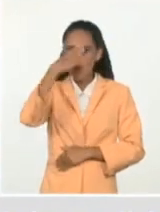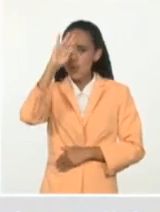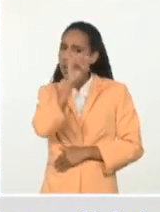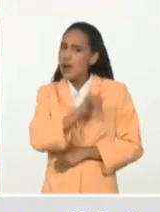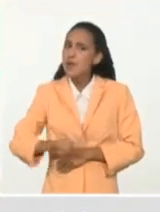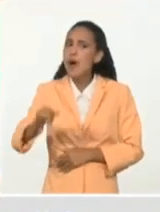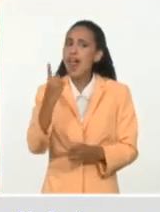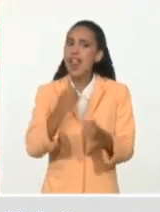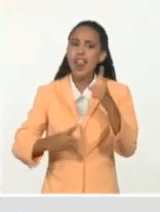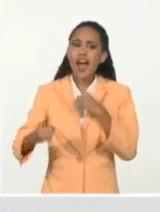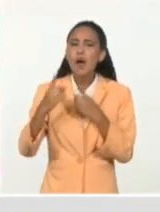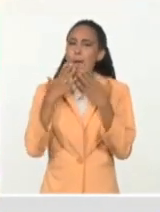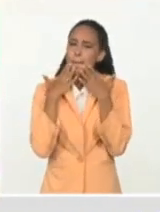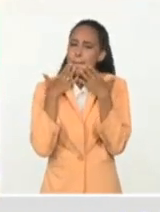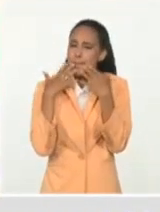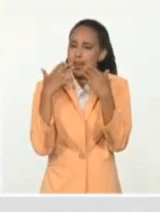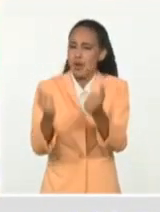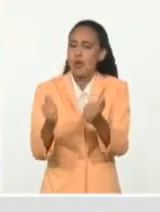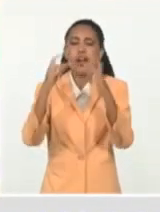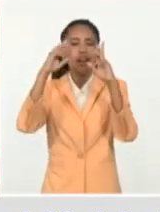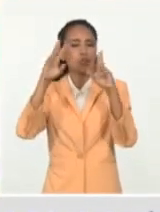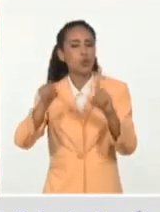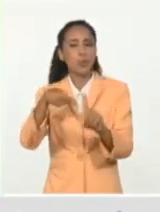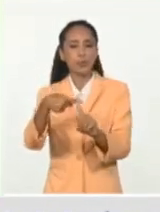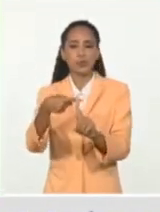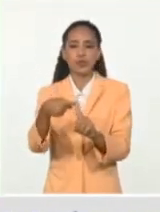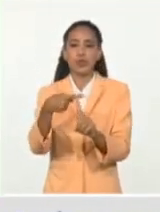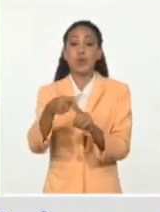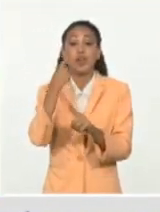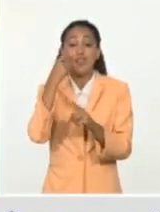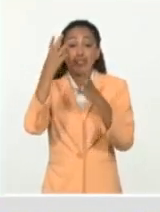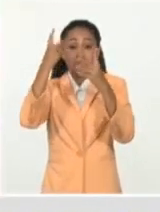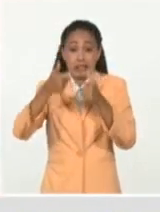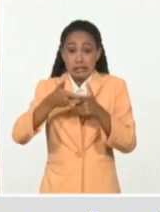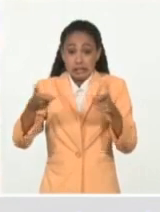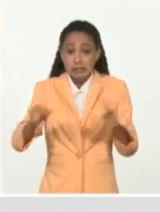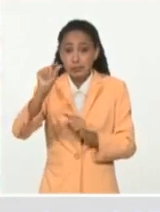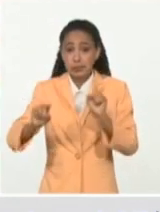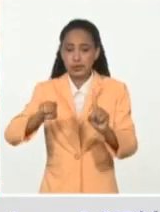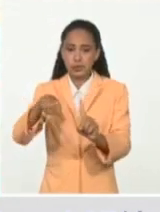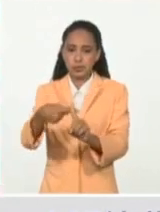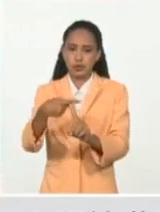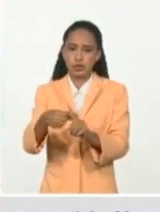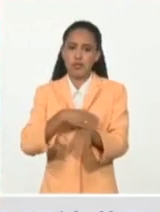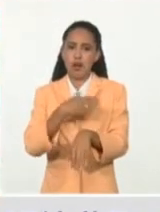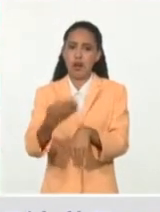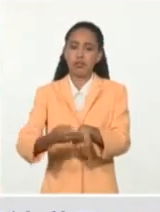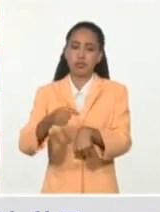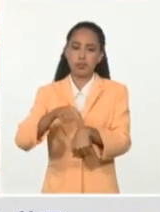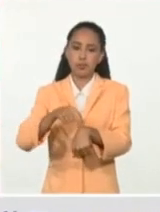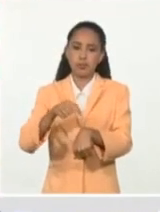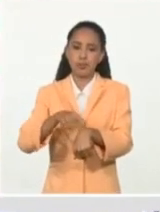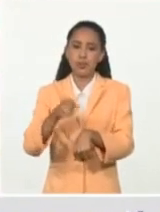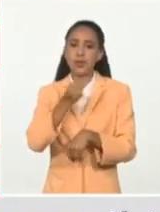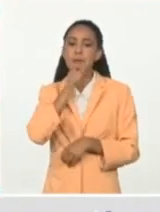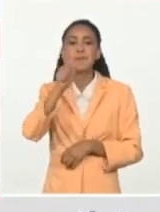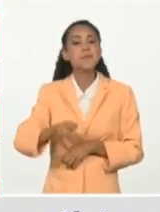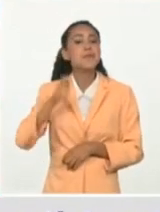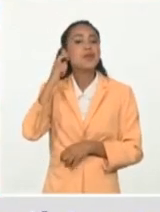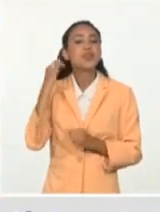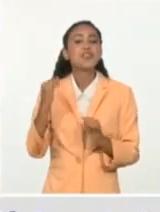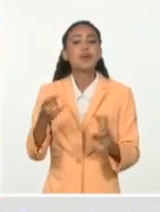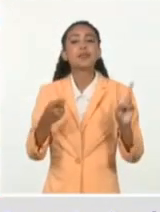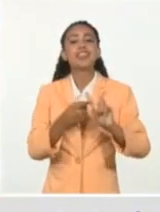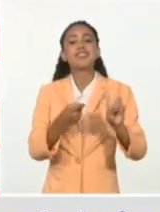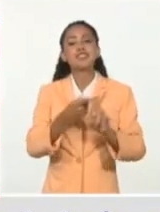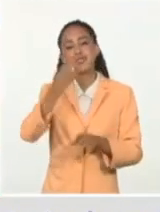más esperanzador, dado el alto número de personas contagiadas hasta la fecha. Gisela García Rivero, Sistema Informativo de